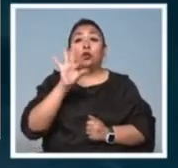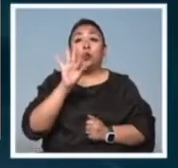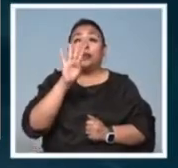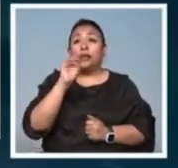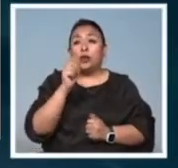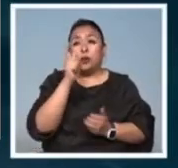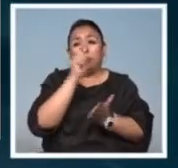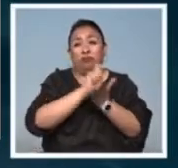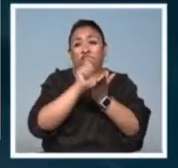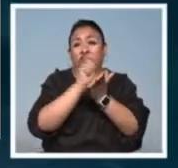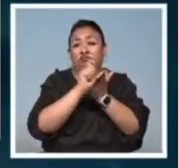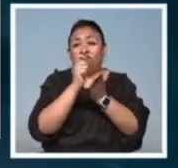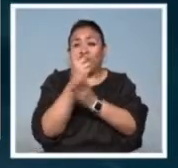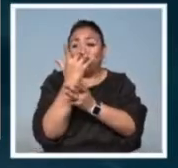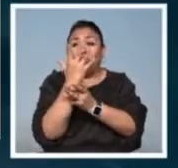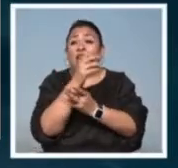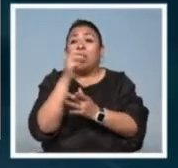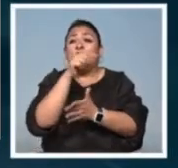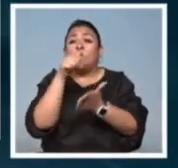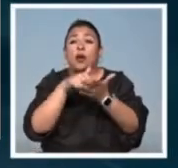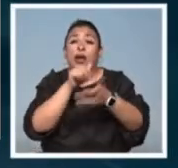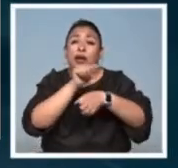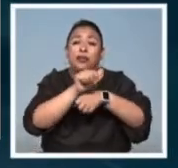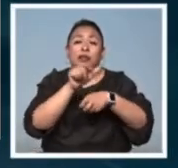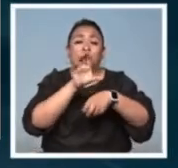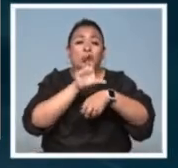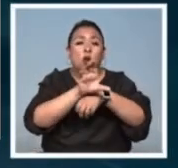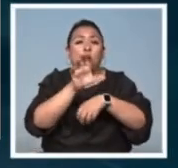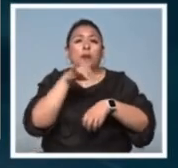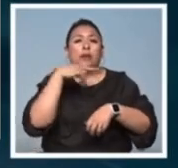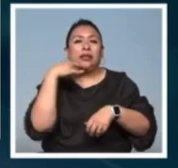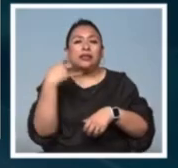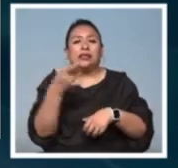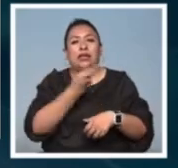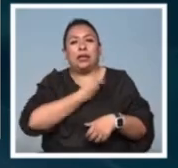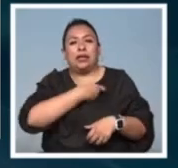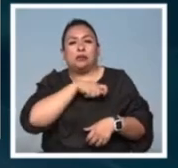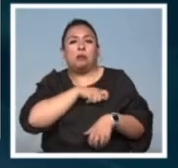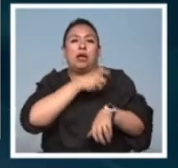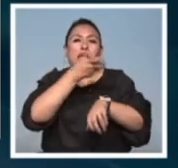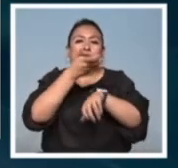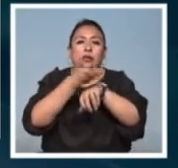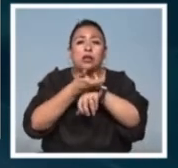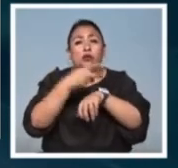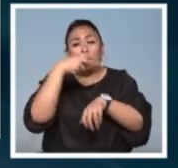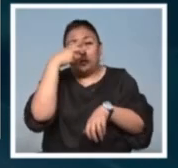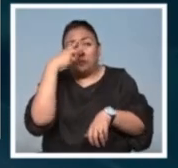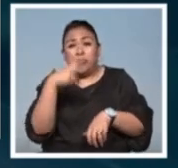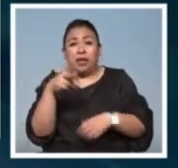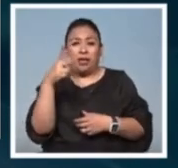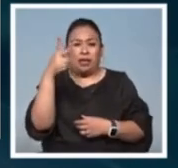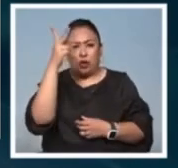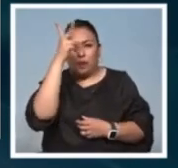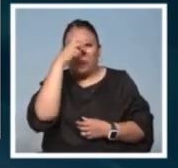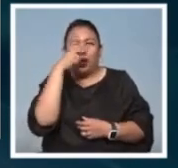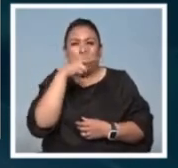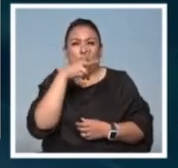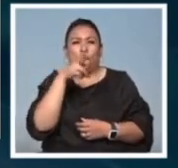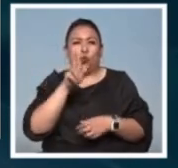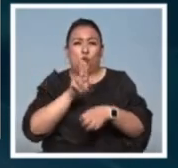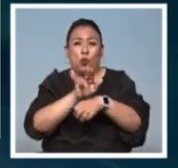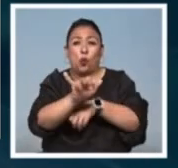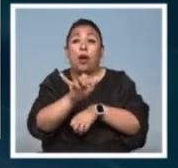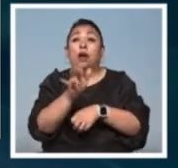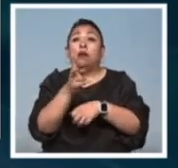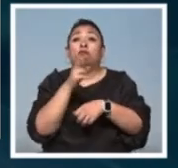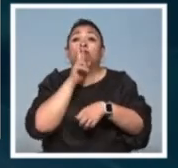549 manuscritos procedentes de Argentina, Colombia, Chile, España, Estados Unidos, México, Perú y Uruguay respondieron